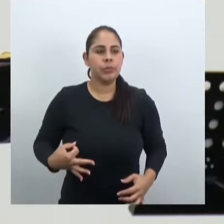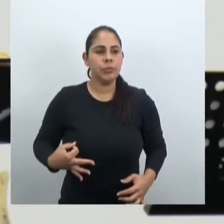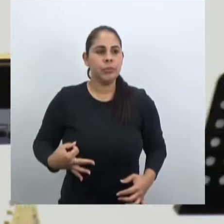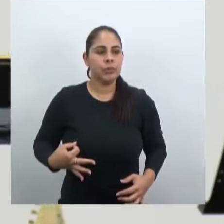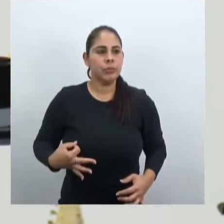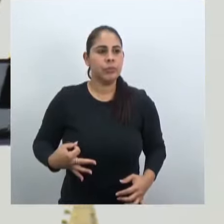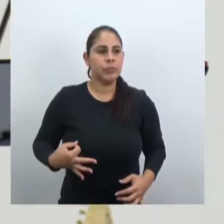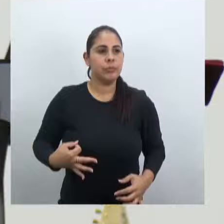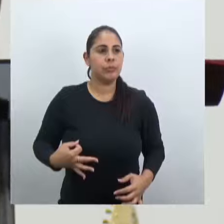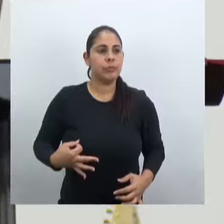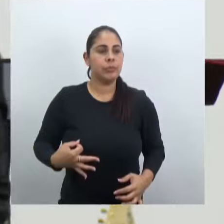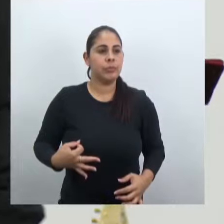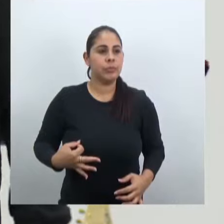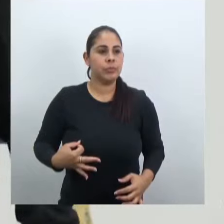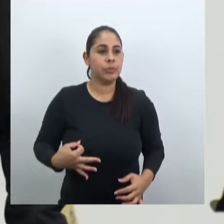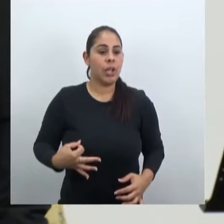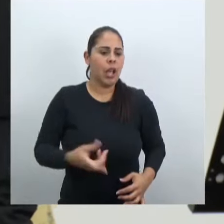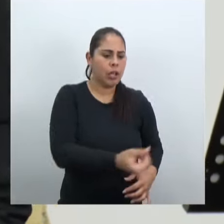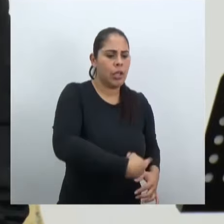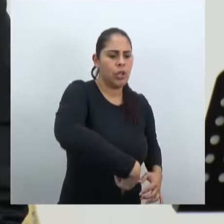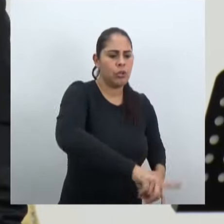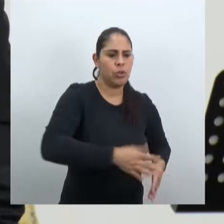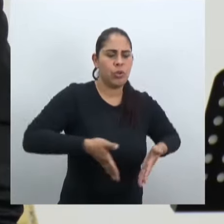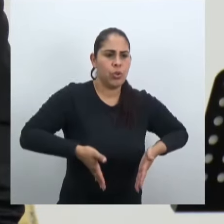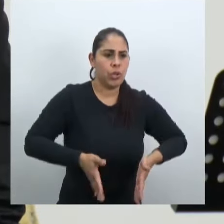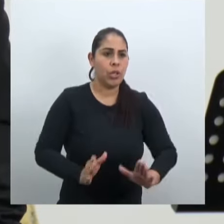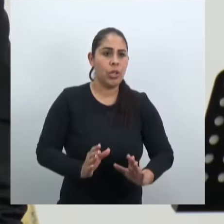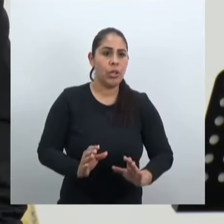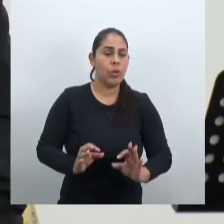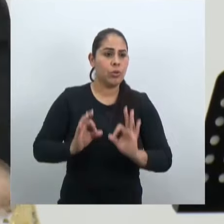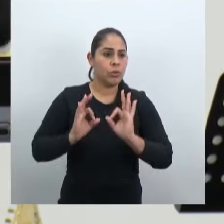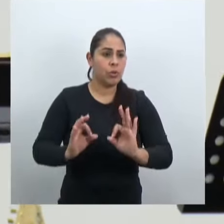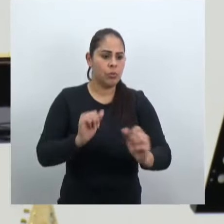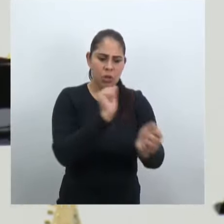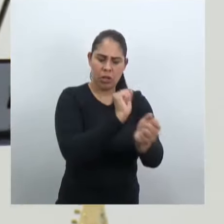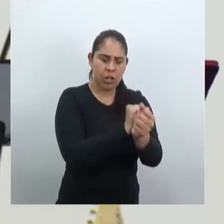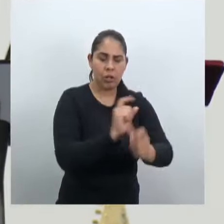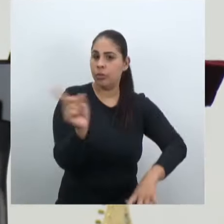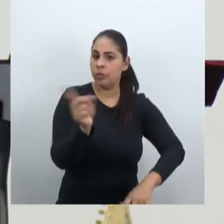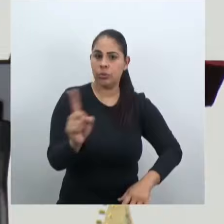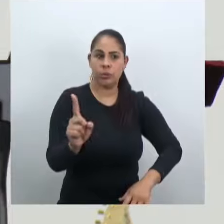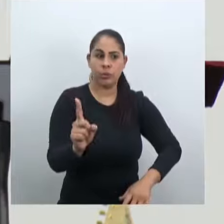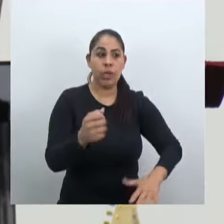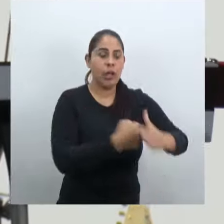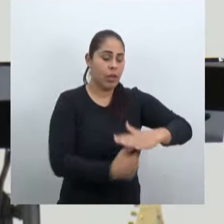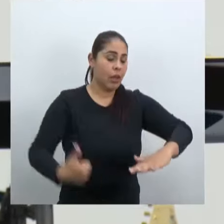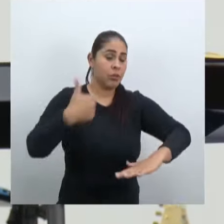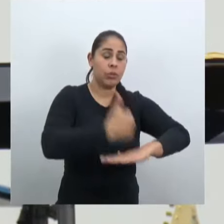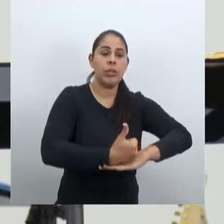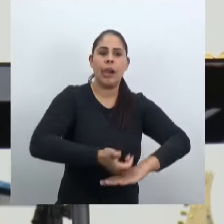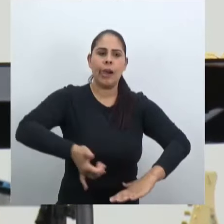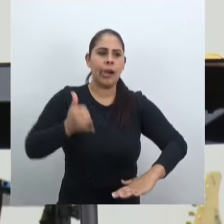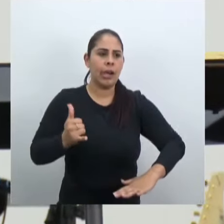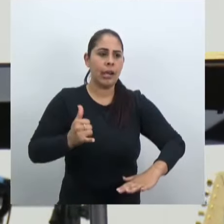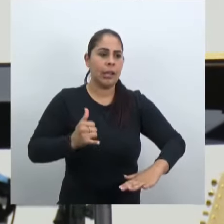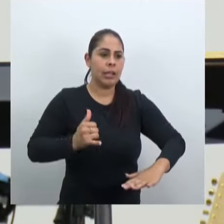todo corazón que somos hijos y no esclavos. Y que tenemos autoridad, que todo lo que